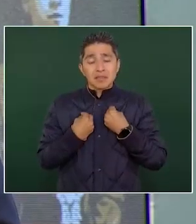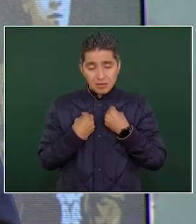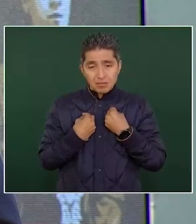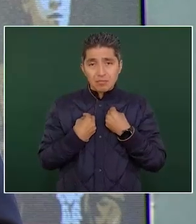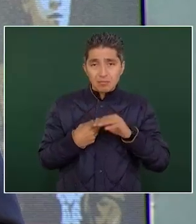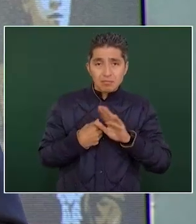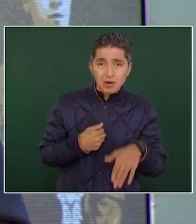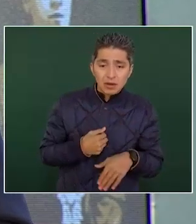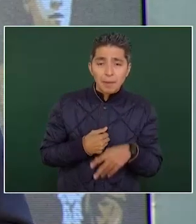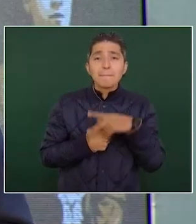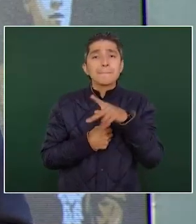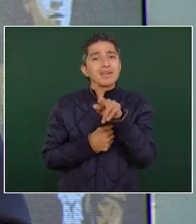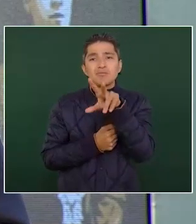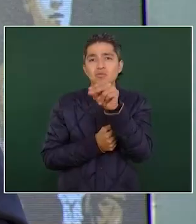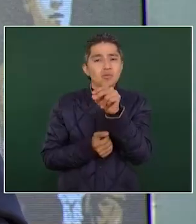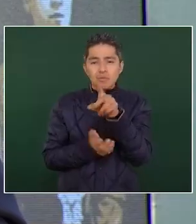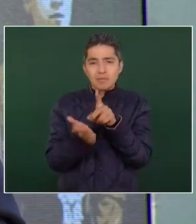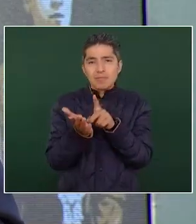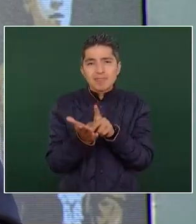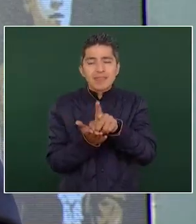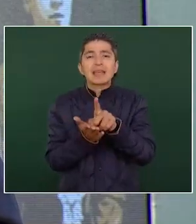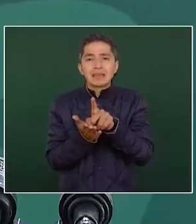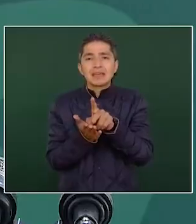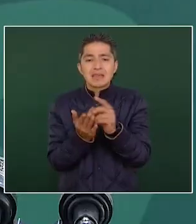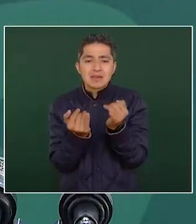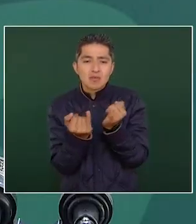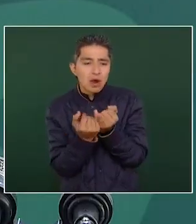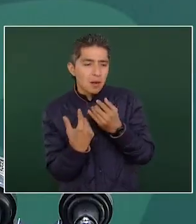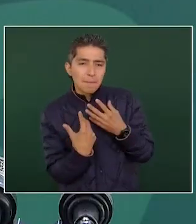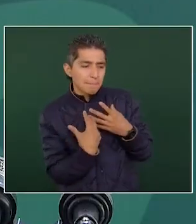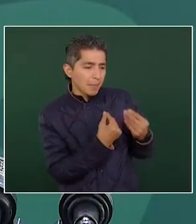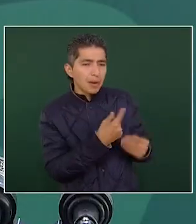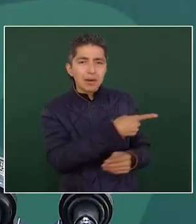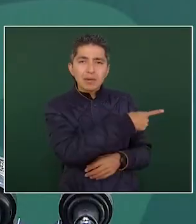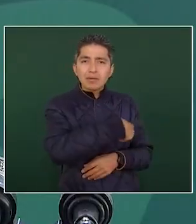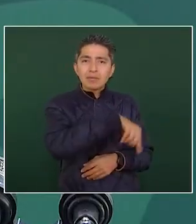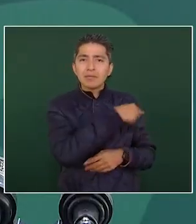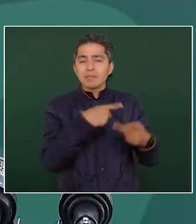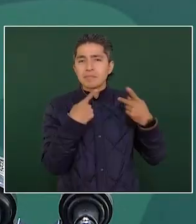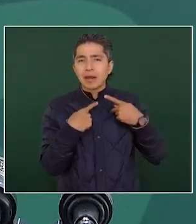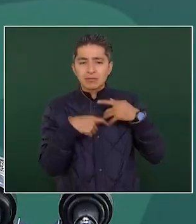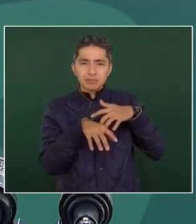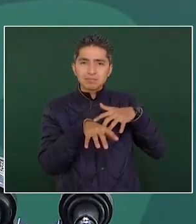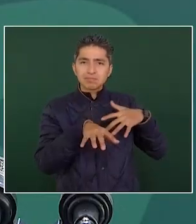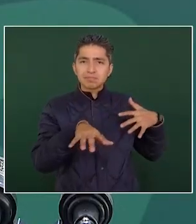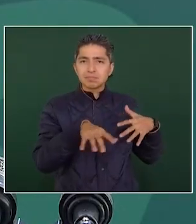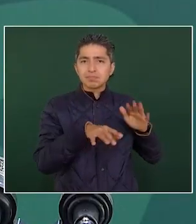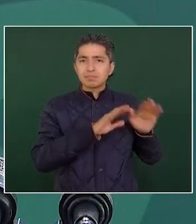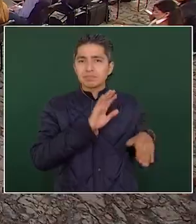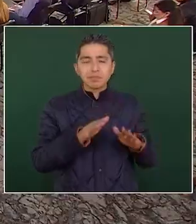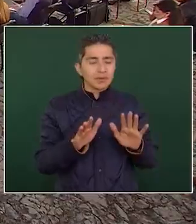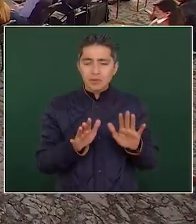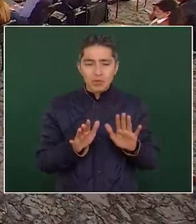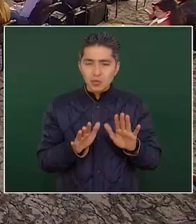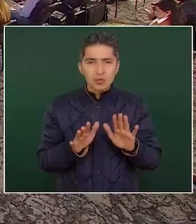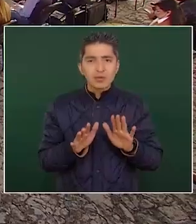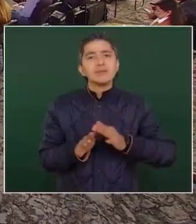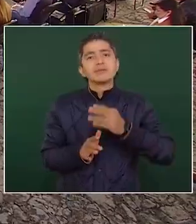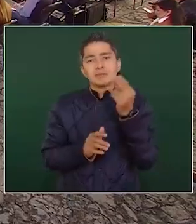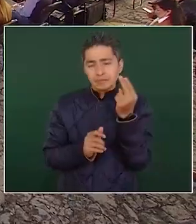pero no tiene derecho a poner en riesgo la vida de los demás. Bien, se tiene que